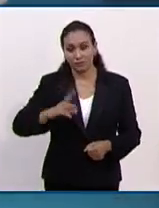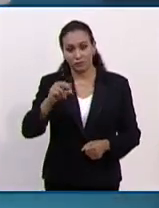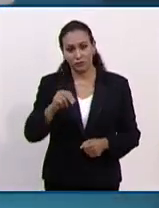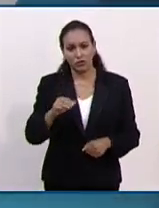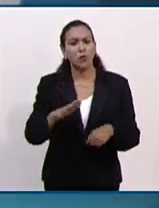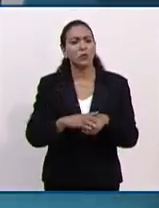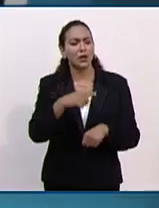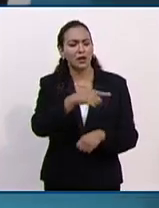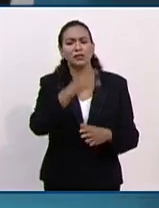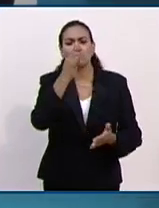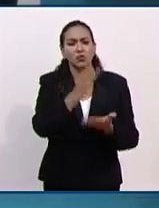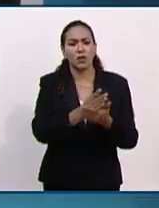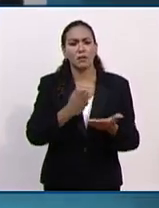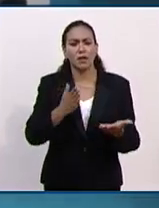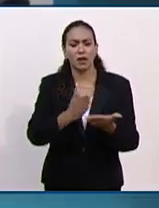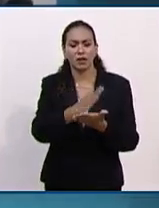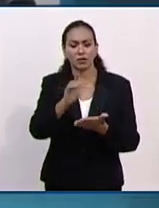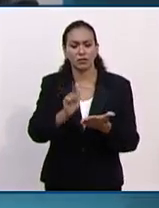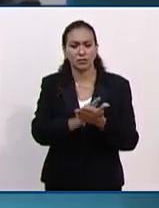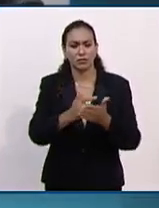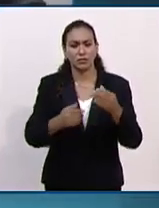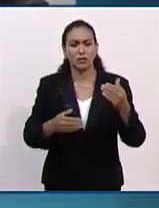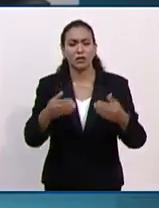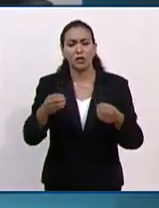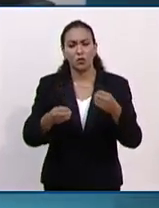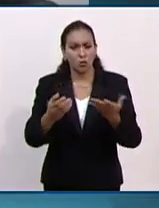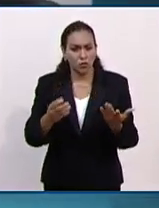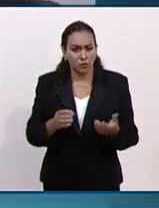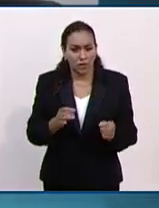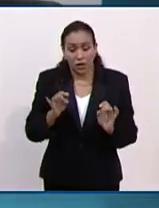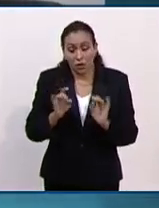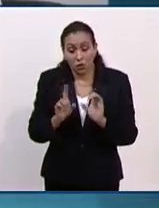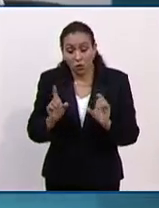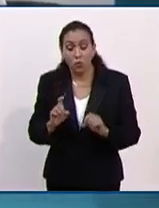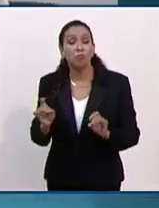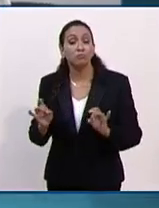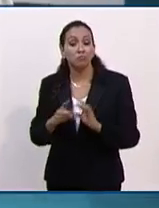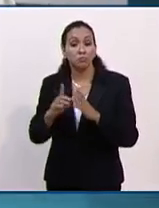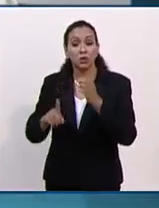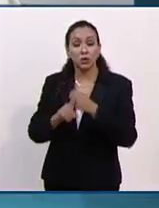impartir justicia y resolver las controversias que se susciten